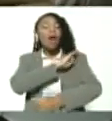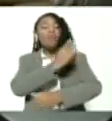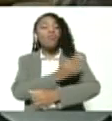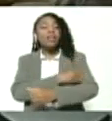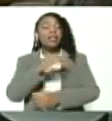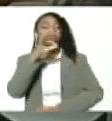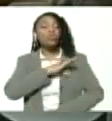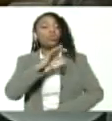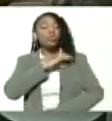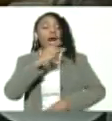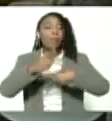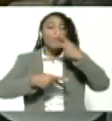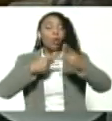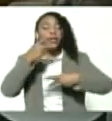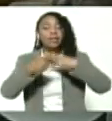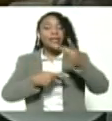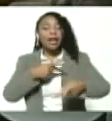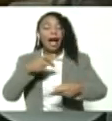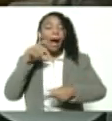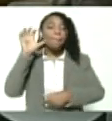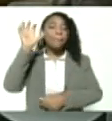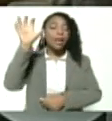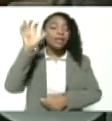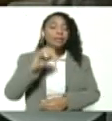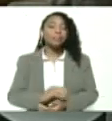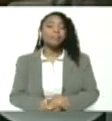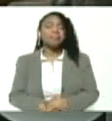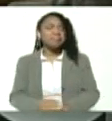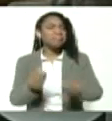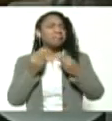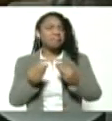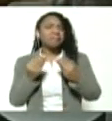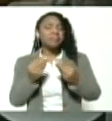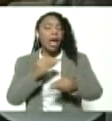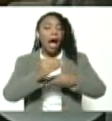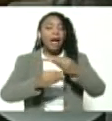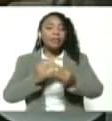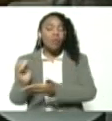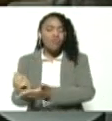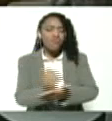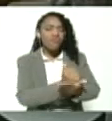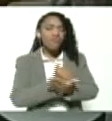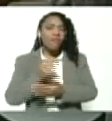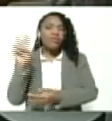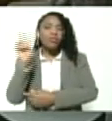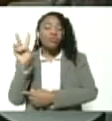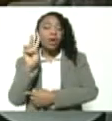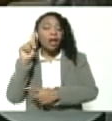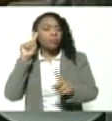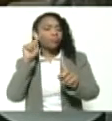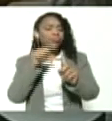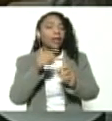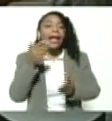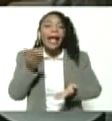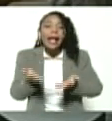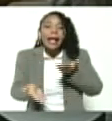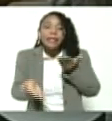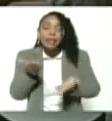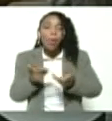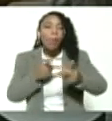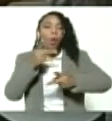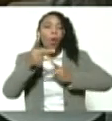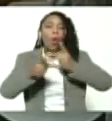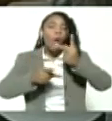sociales y políticas del país para reencauzar a Venezuela hacia una estabilidad